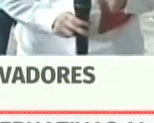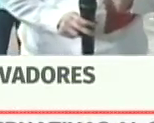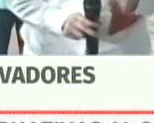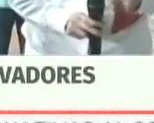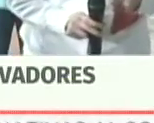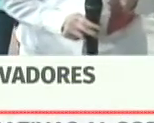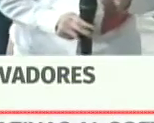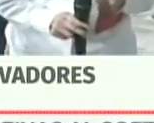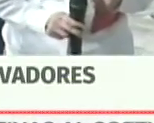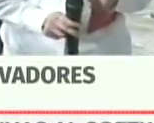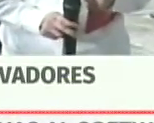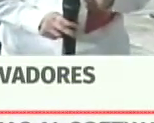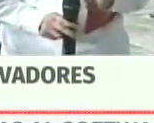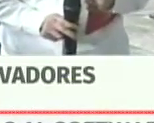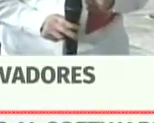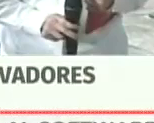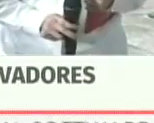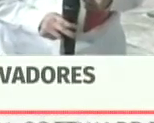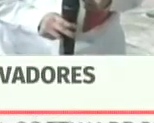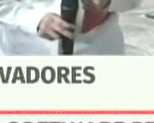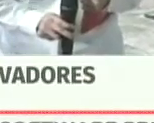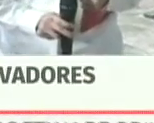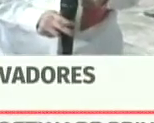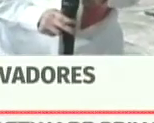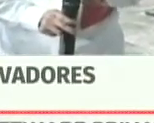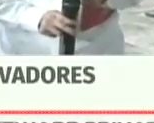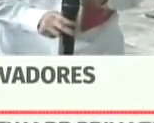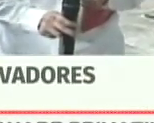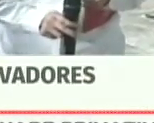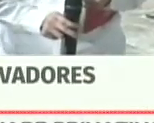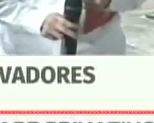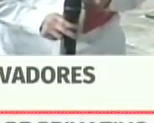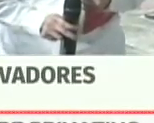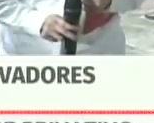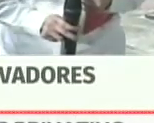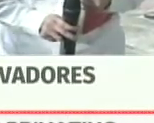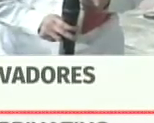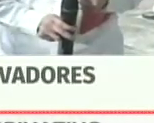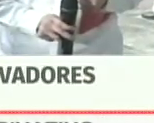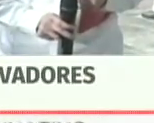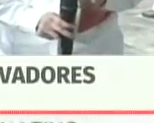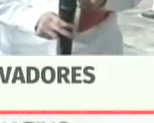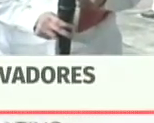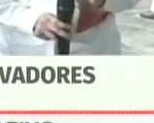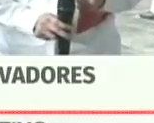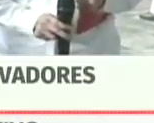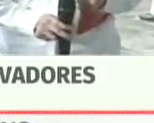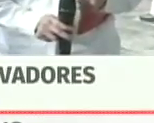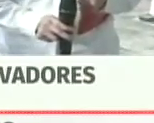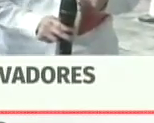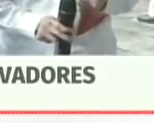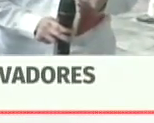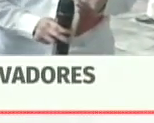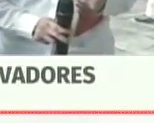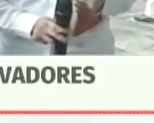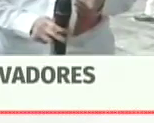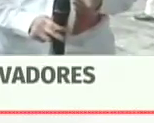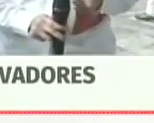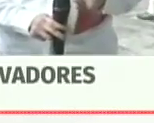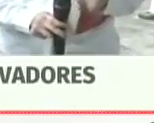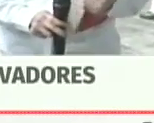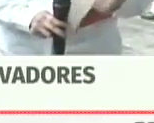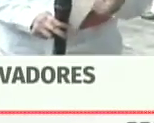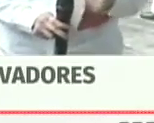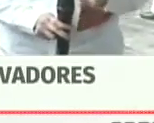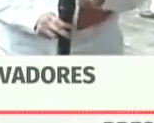Anuncio que vamos a mantener abiertas las inscripciones para propuestas y proyectos de aquí en adelante, para